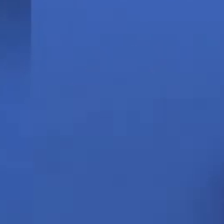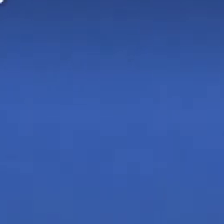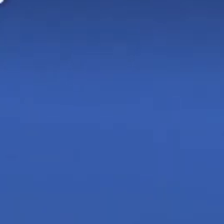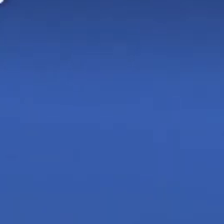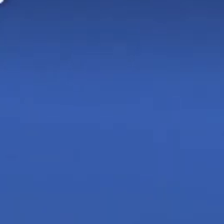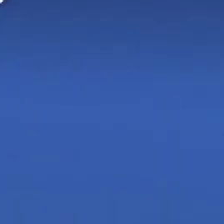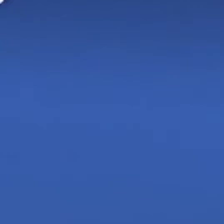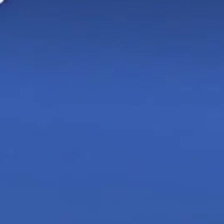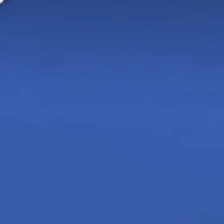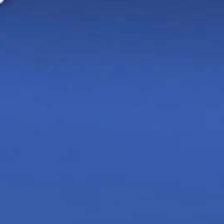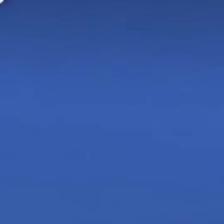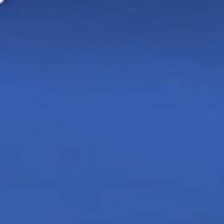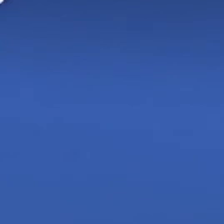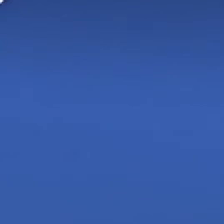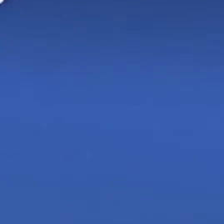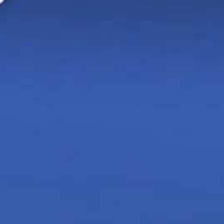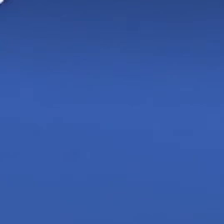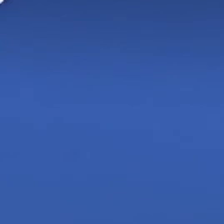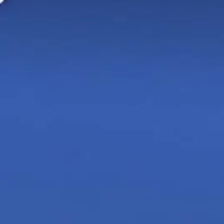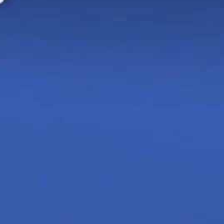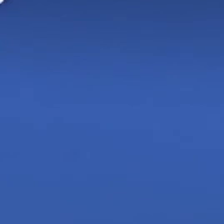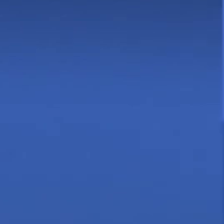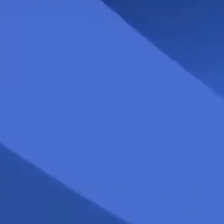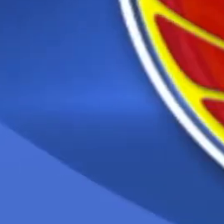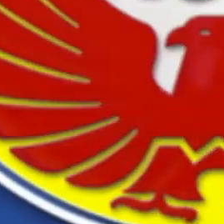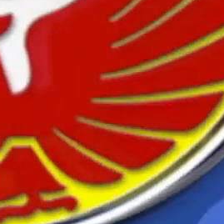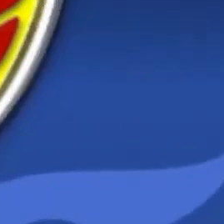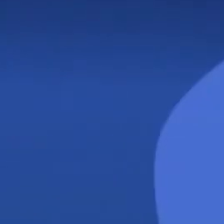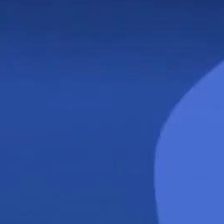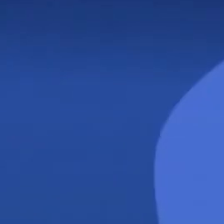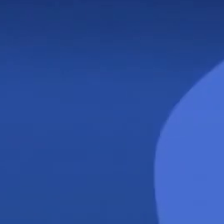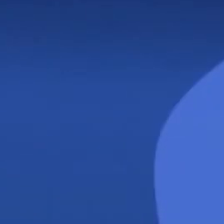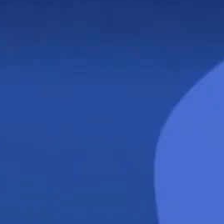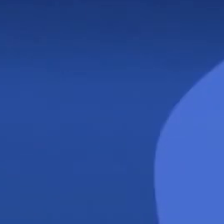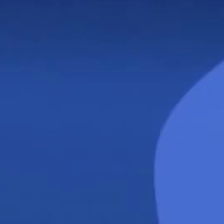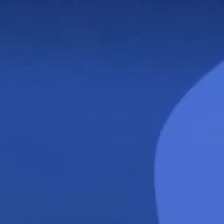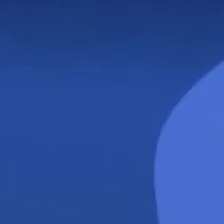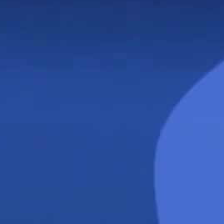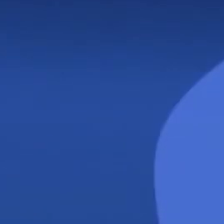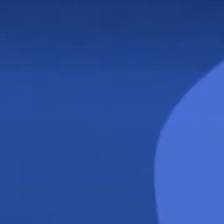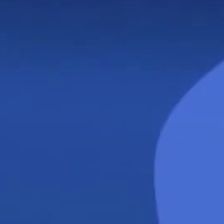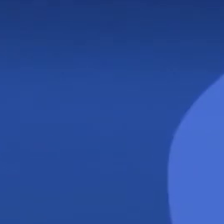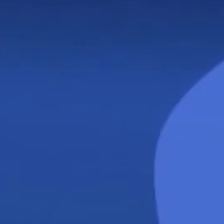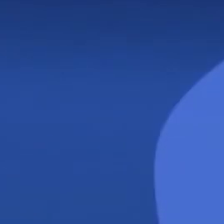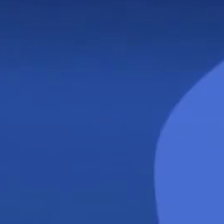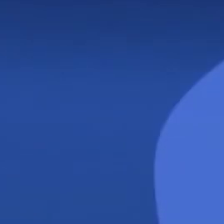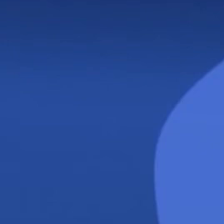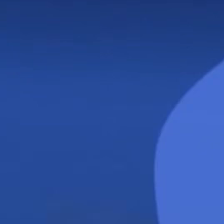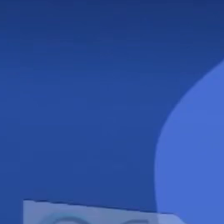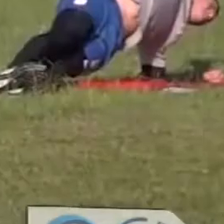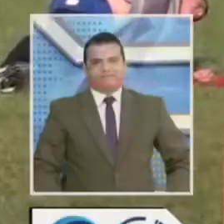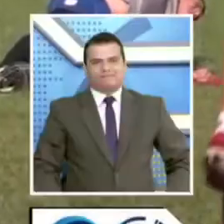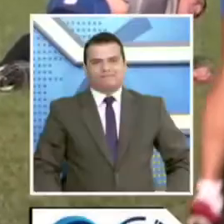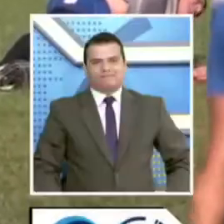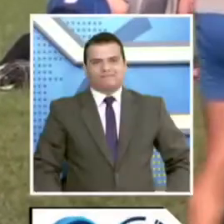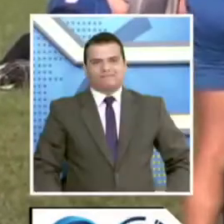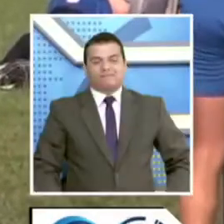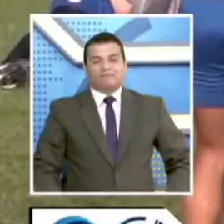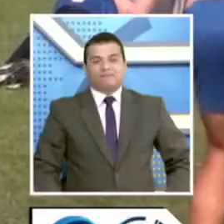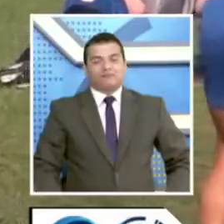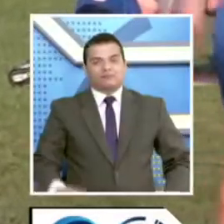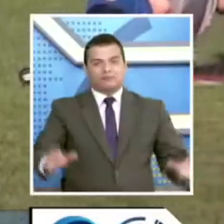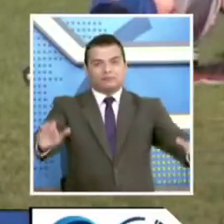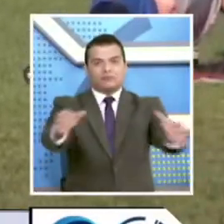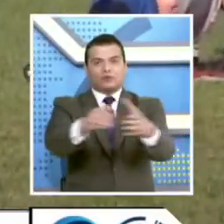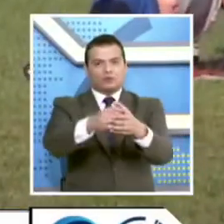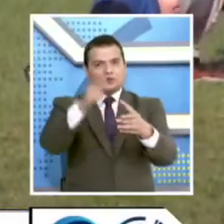Tomémonos un tinto, seamos amigos. Café Águila Roja, calidad certificada. En América